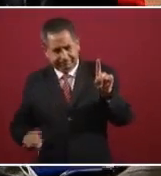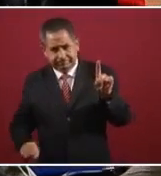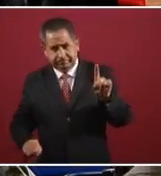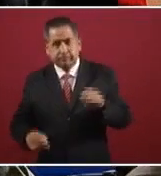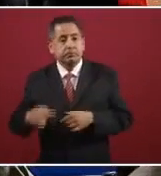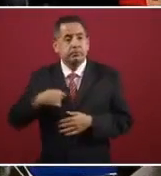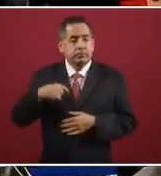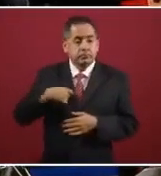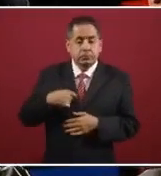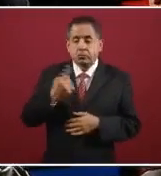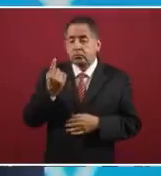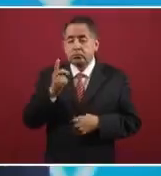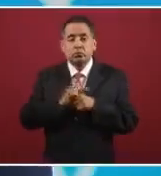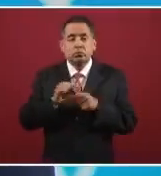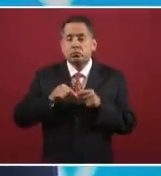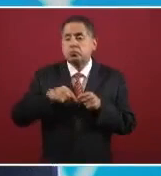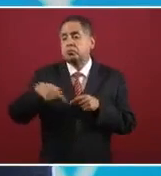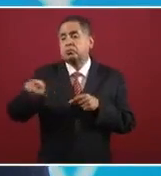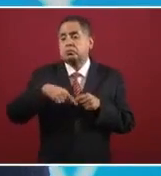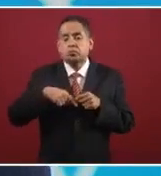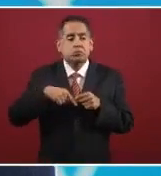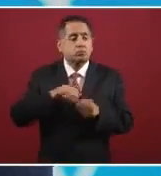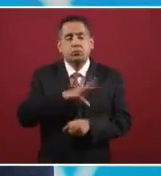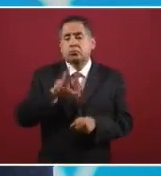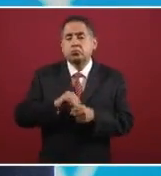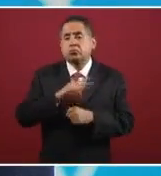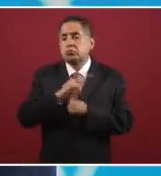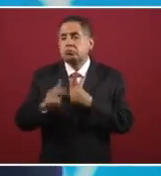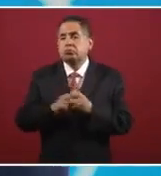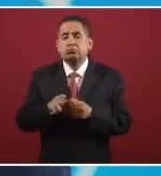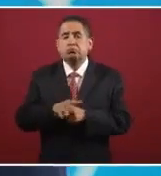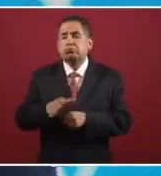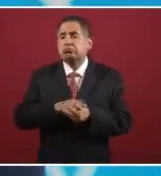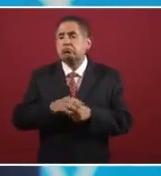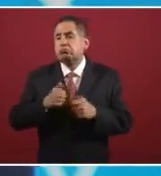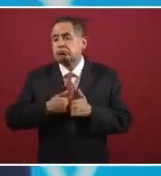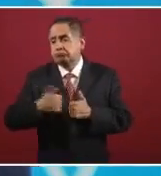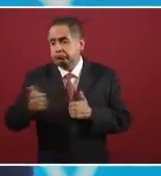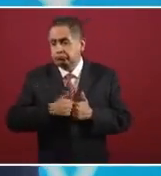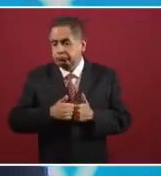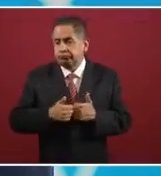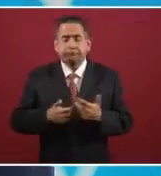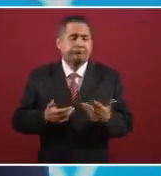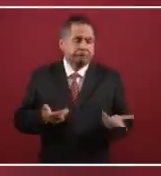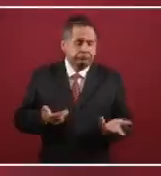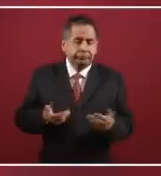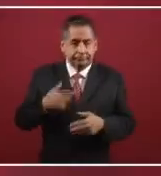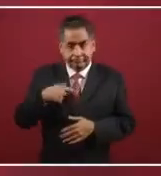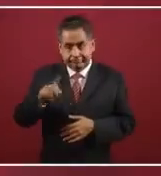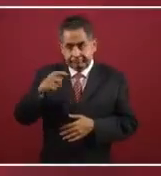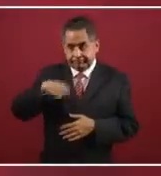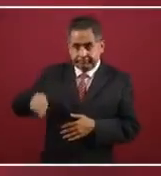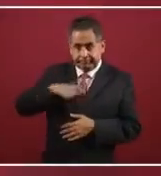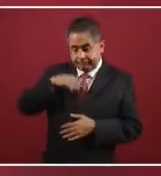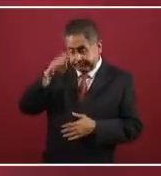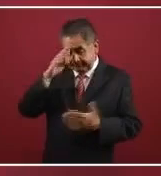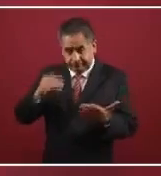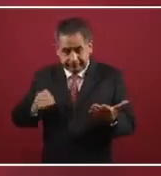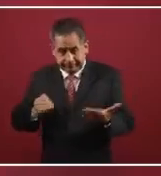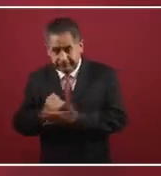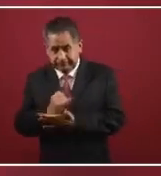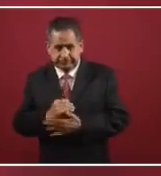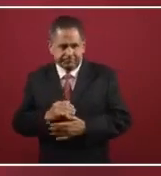en un día. Pero lo que queremos decir es que cuando hay una decisión política, cuando hay convicción, cuando